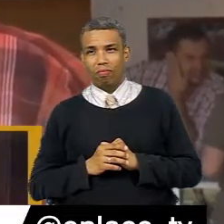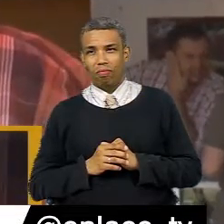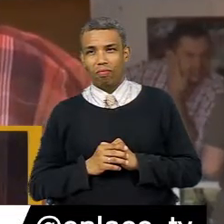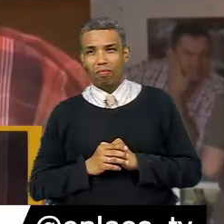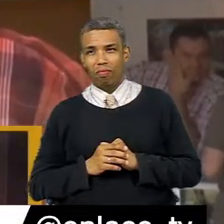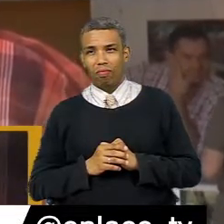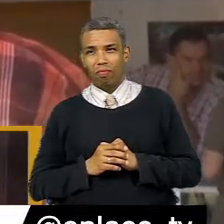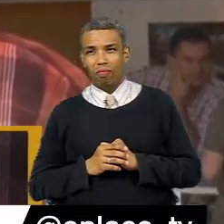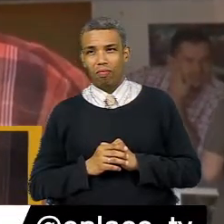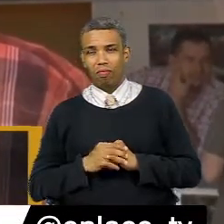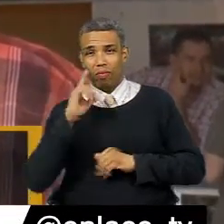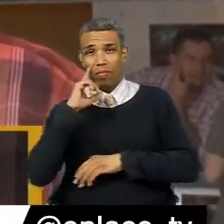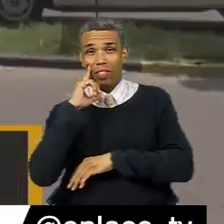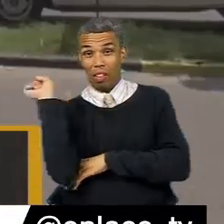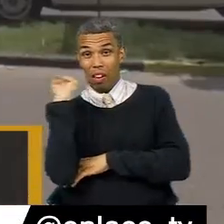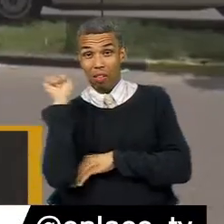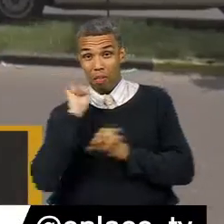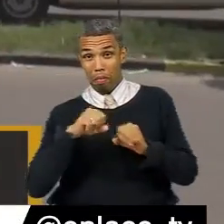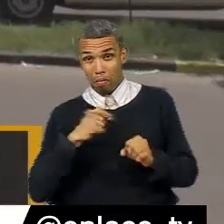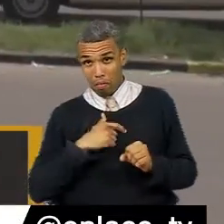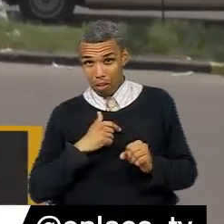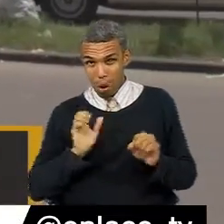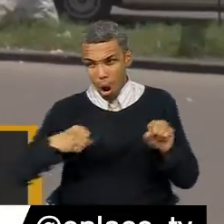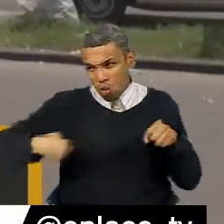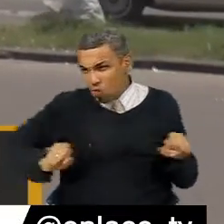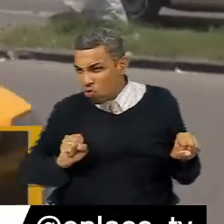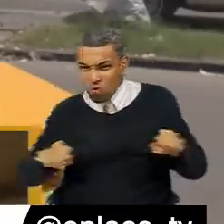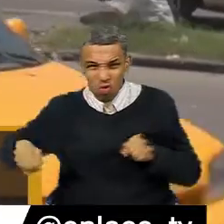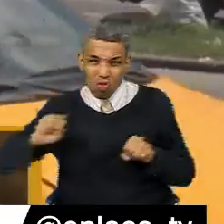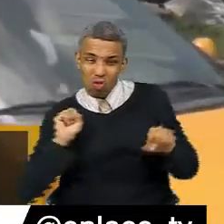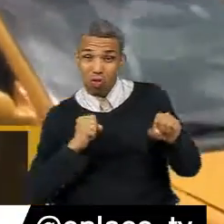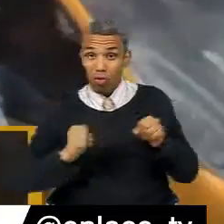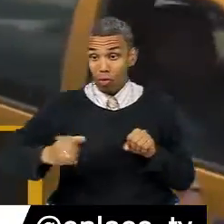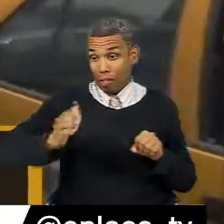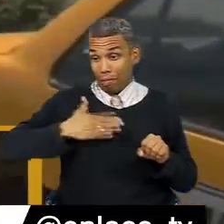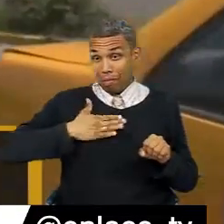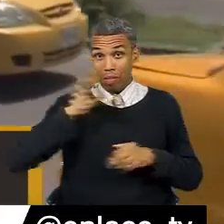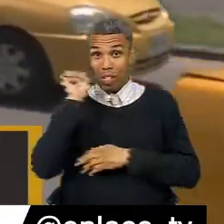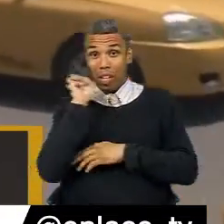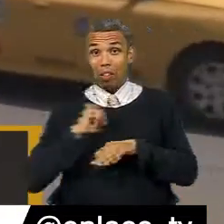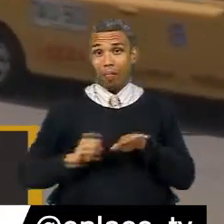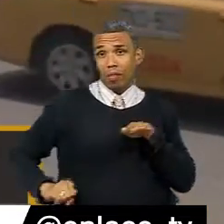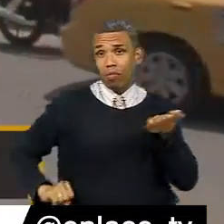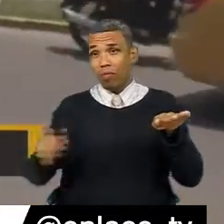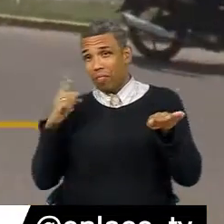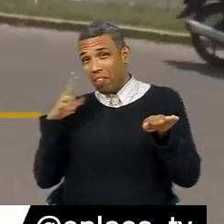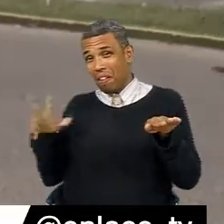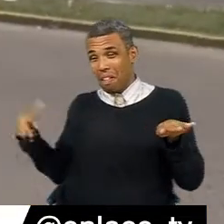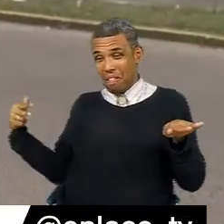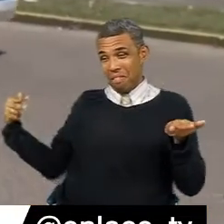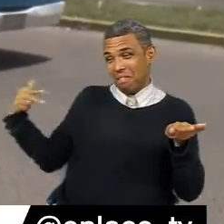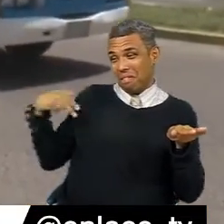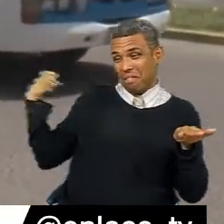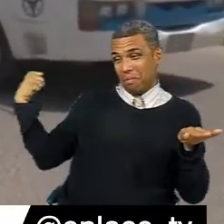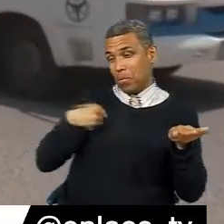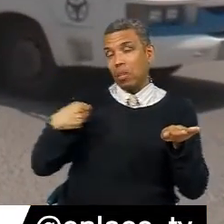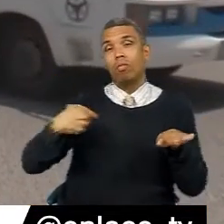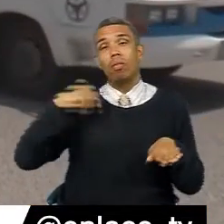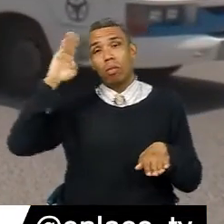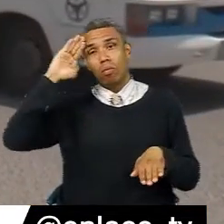Las dos puertas, ahí como usted puede ver. Se conoció extraoficialmente que los responsables de este hecho fueron llevados a la estación de policía Barranca Bermeja.